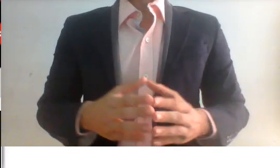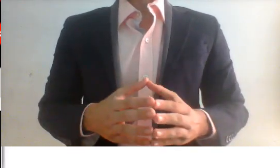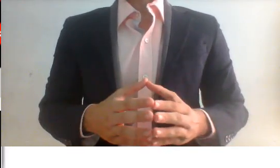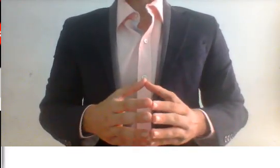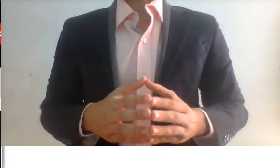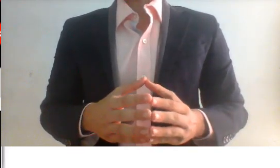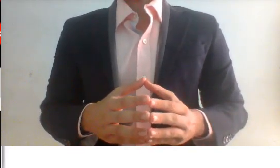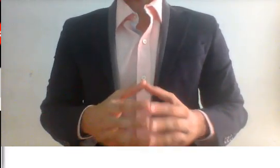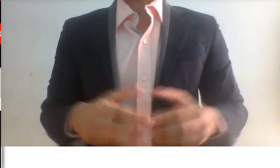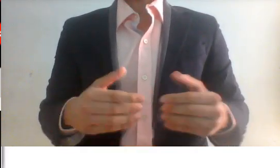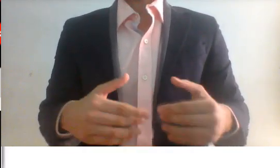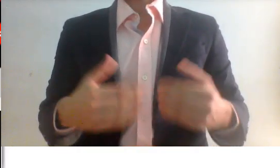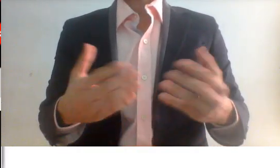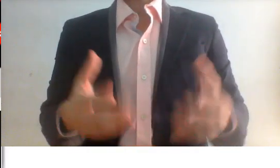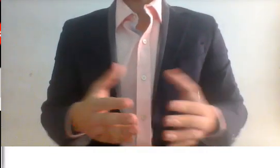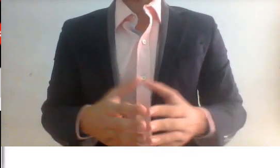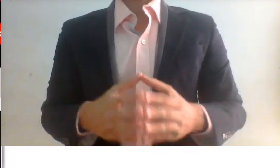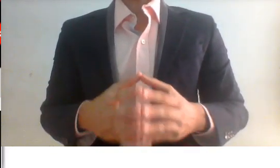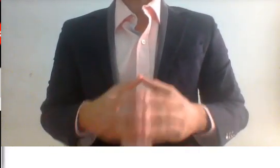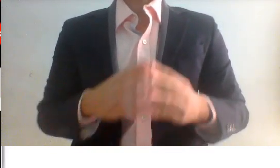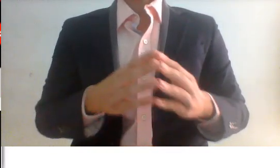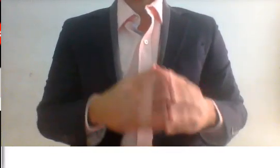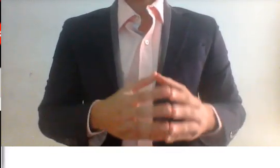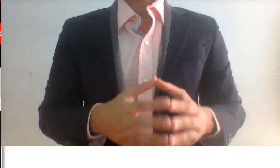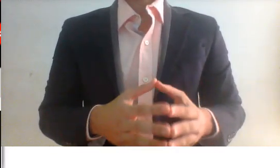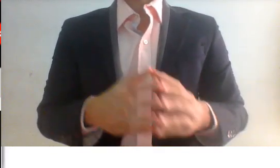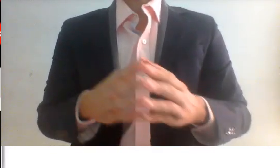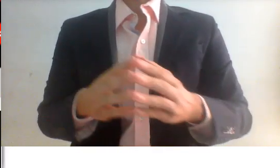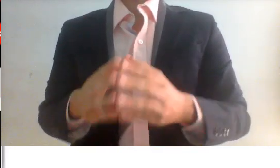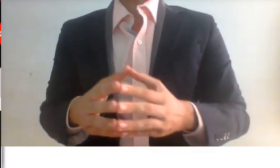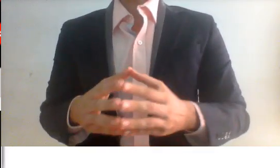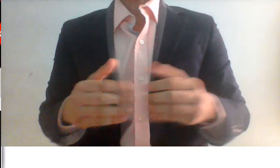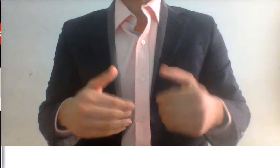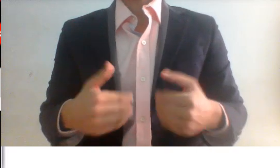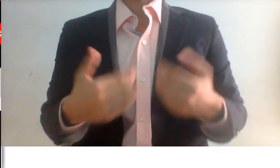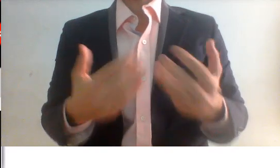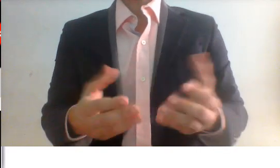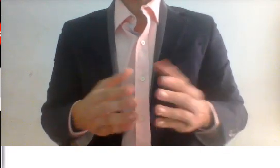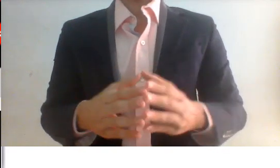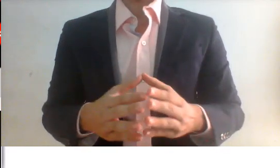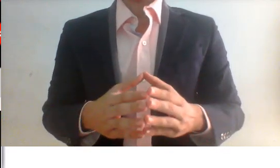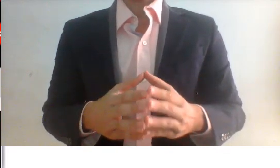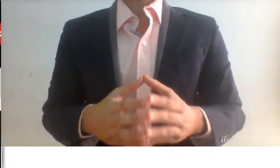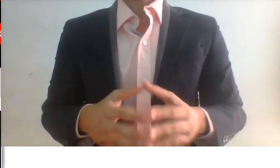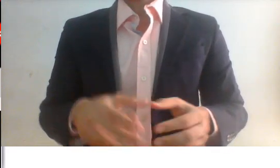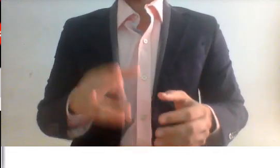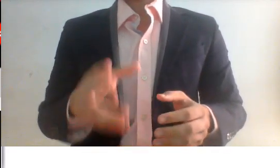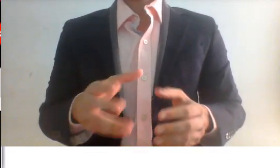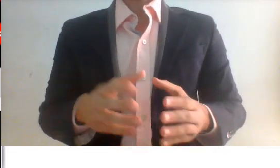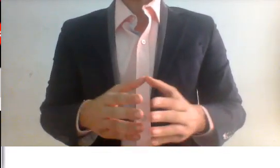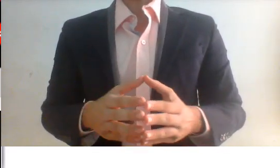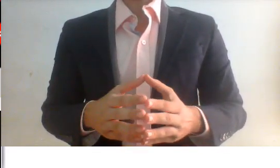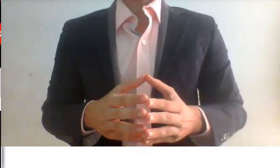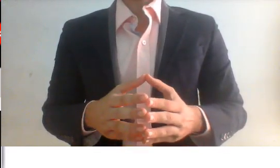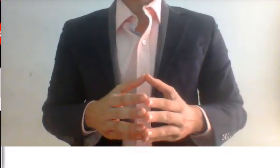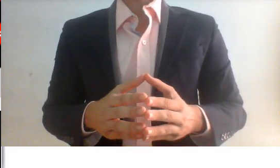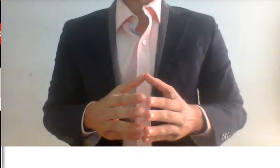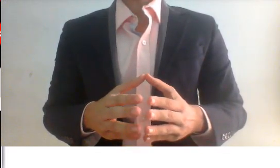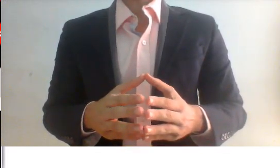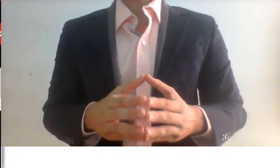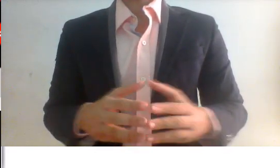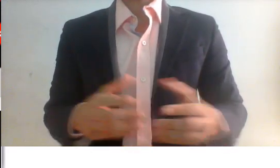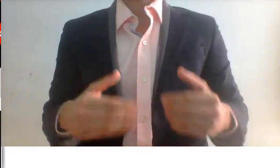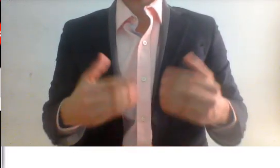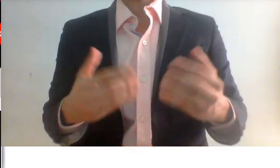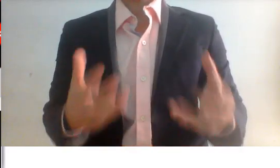Se revela que el gobierno panista que dirigió nuestro país del año 2006 al año 2012, que fue encabezado por Calderón, durante los últimos